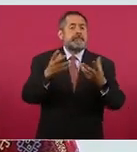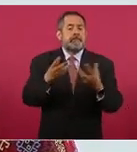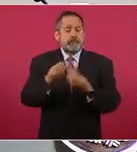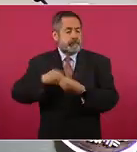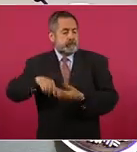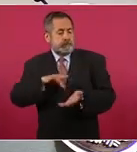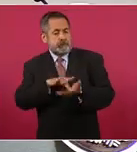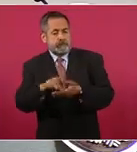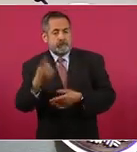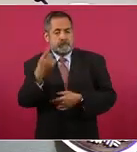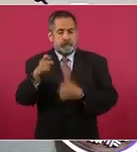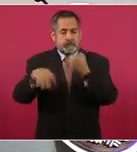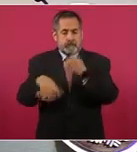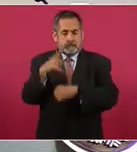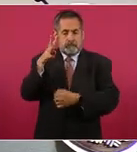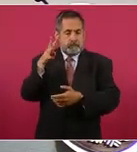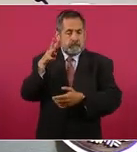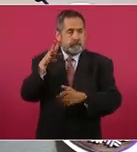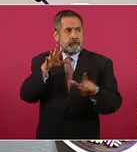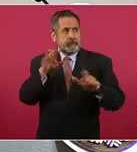de